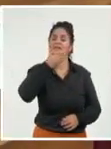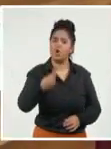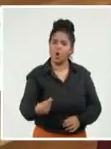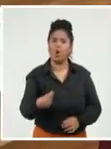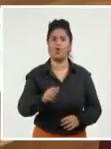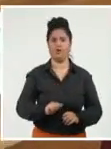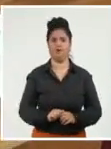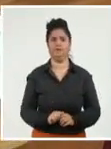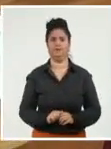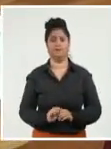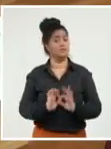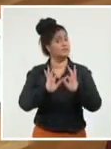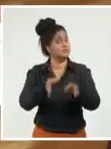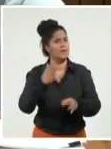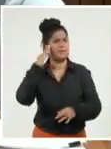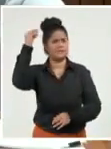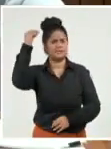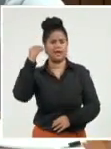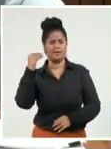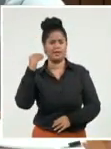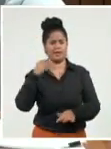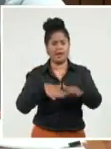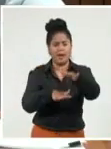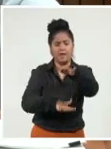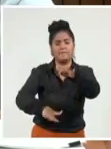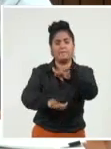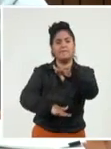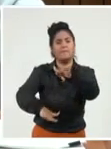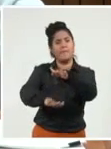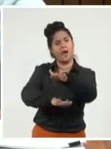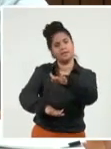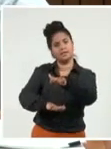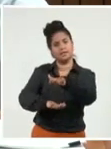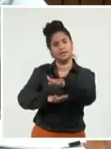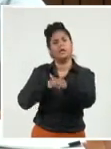tenemos que tener bien definido dónde el proyecto es para hacer contrarrevolución.